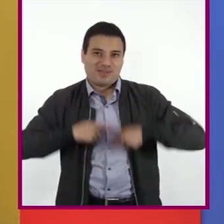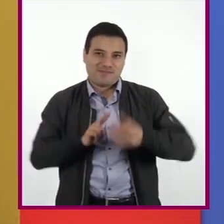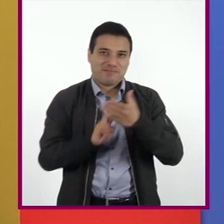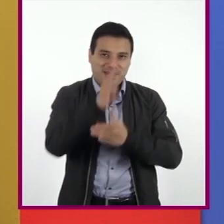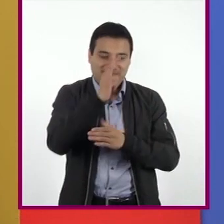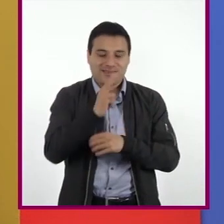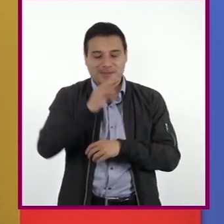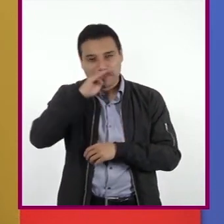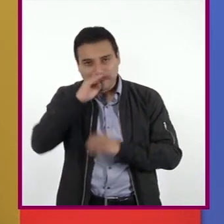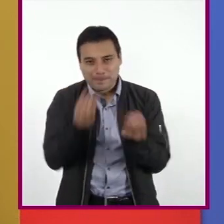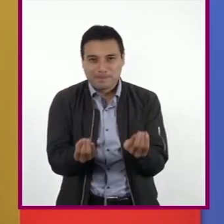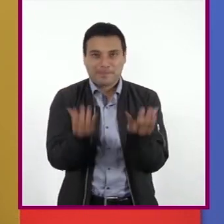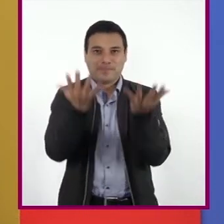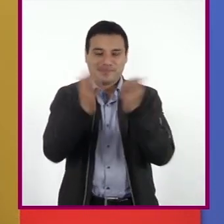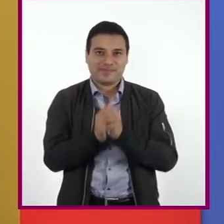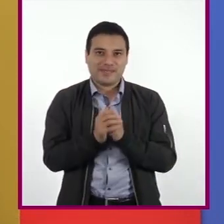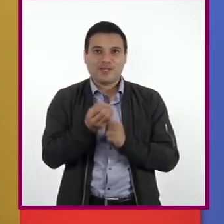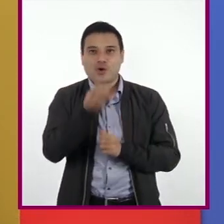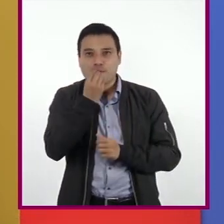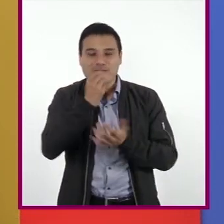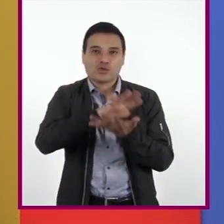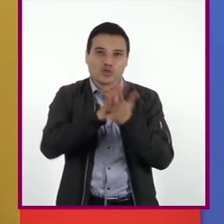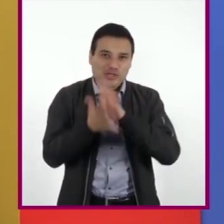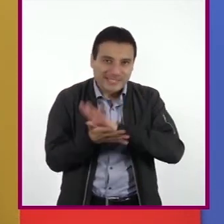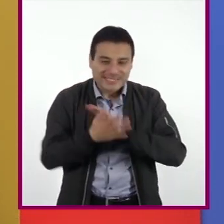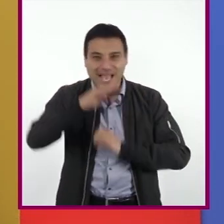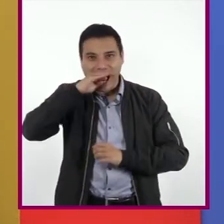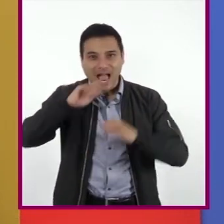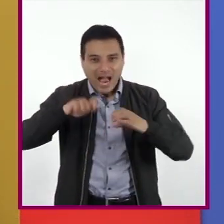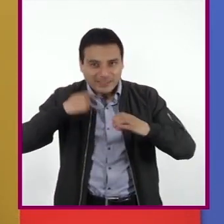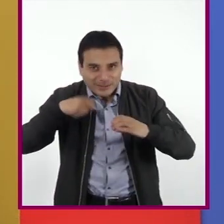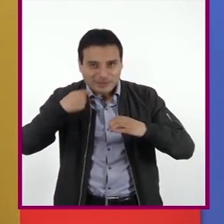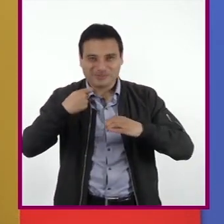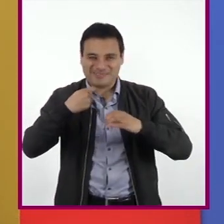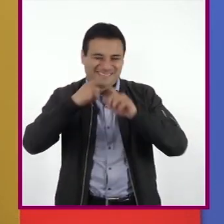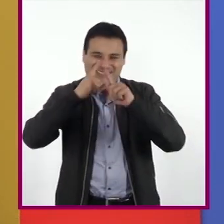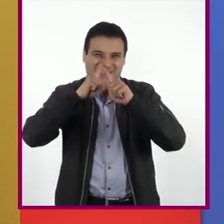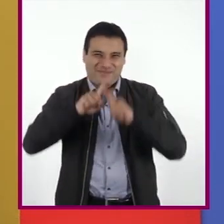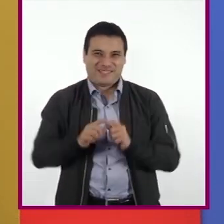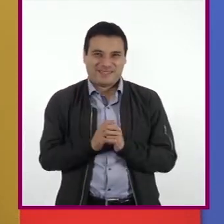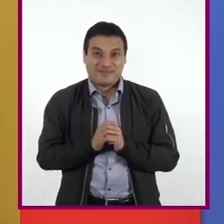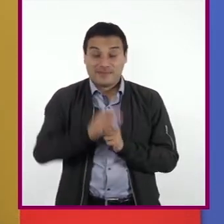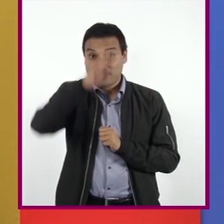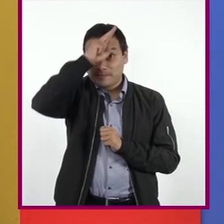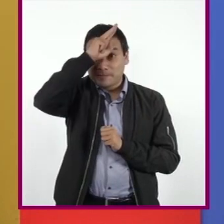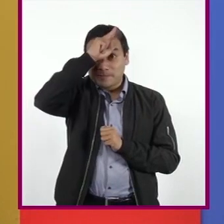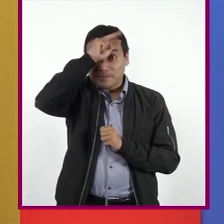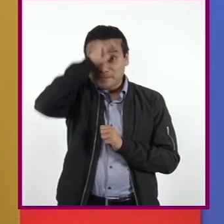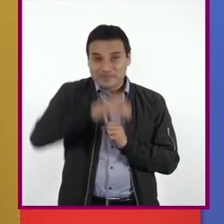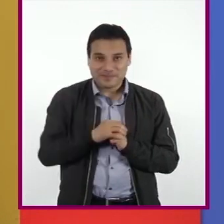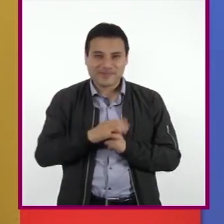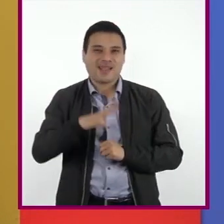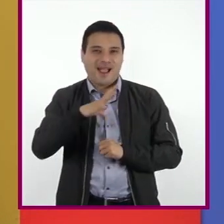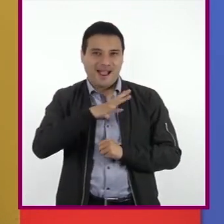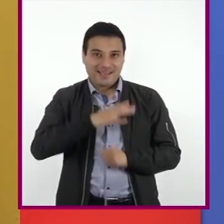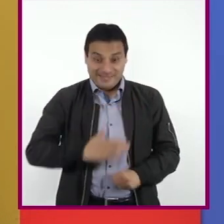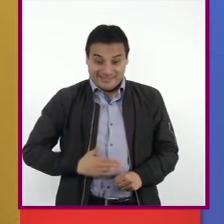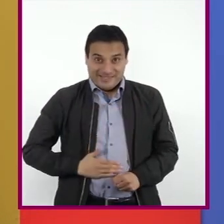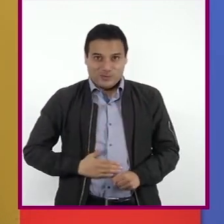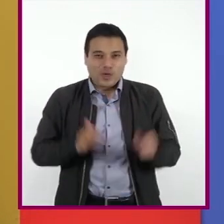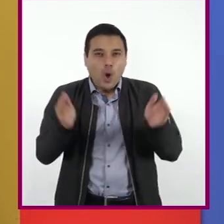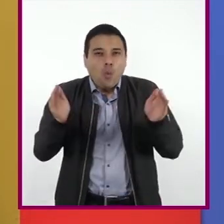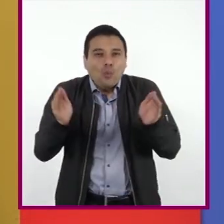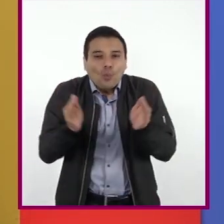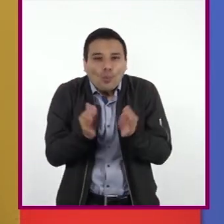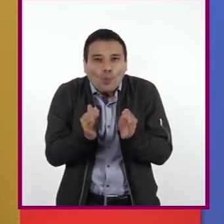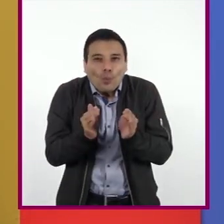tortillas, tamales, gorditas y elotes, y la hormiga arriera tiene una cintura tan delgada que parece que